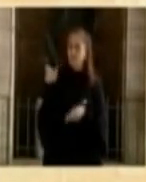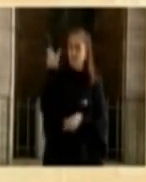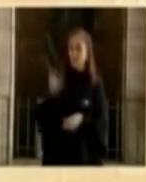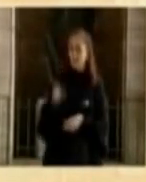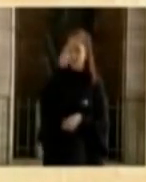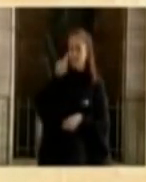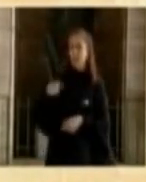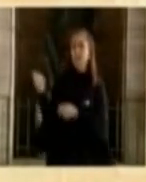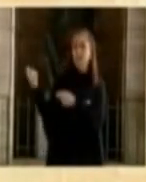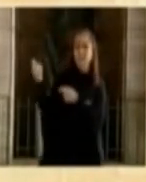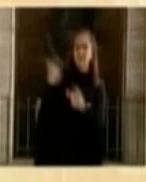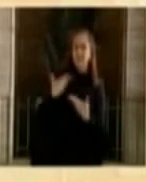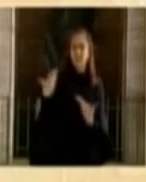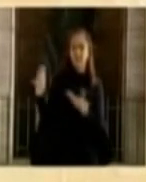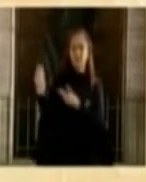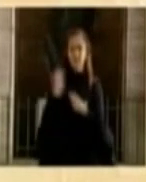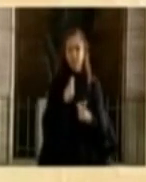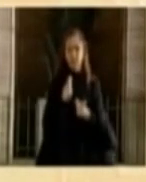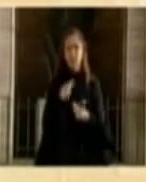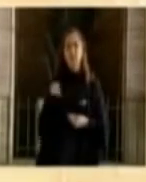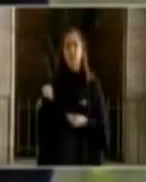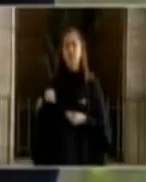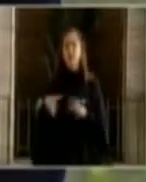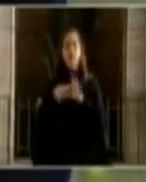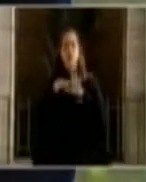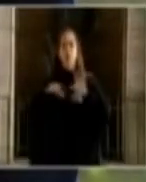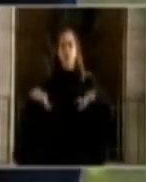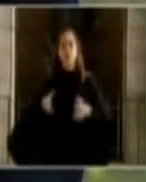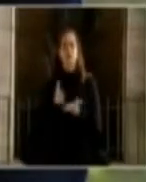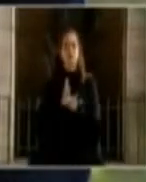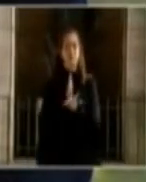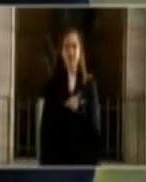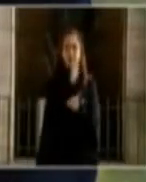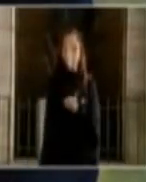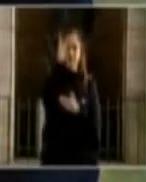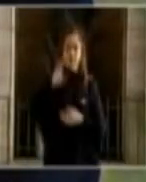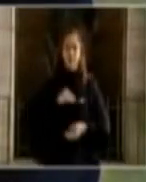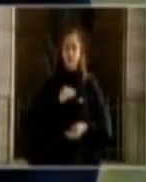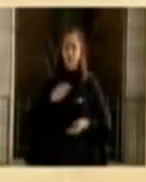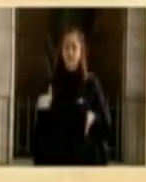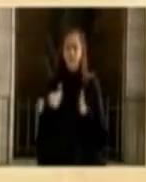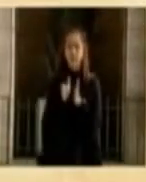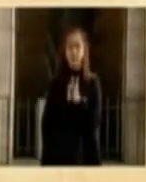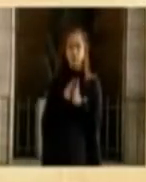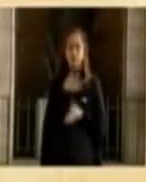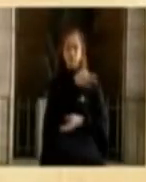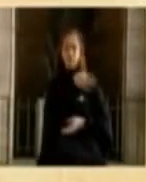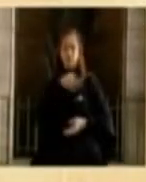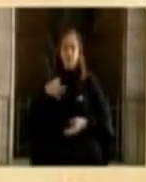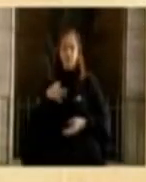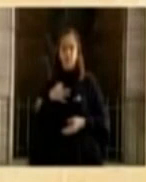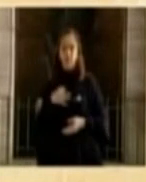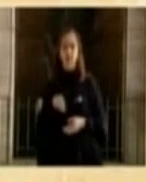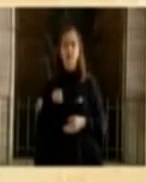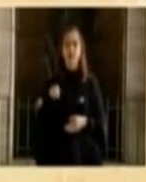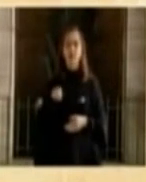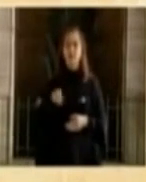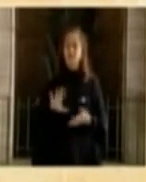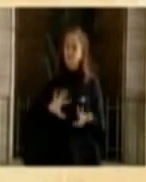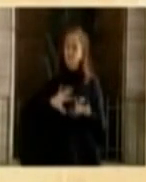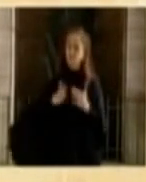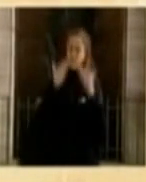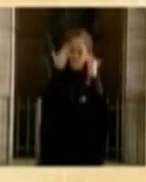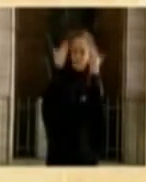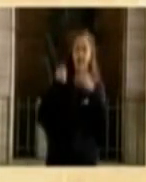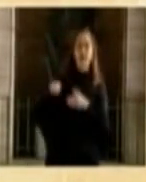Que viva para siempre la unión, que viva para siempre la unidad de la patria. Ese será nuestro mejor